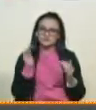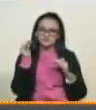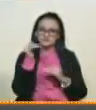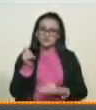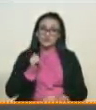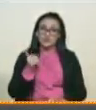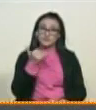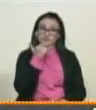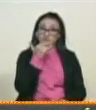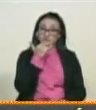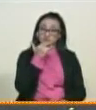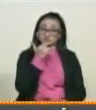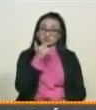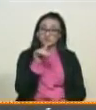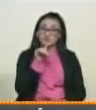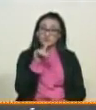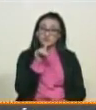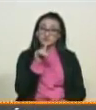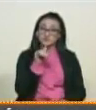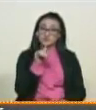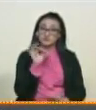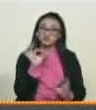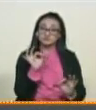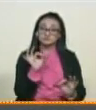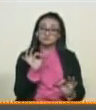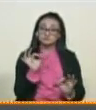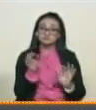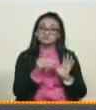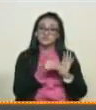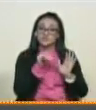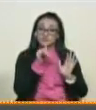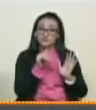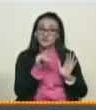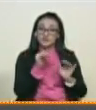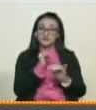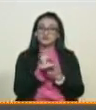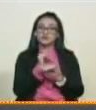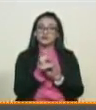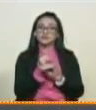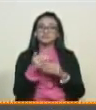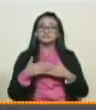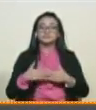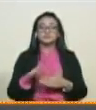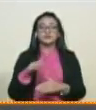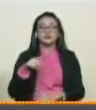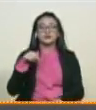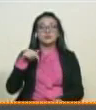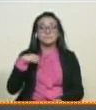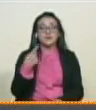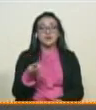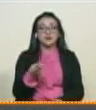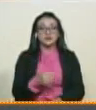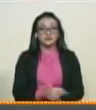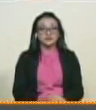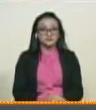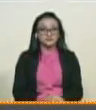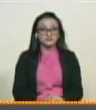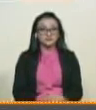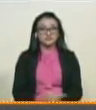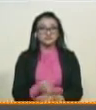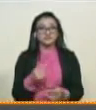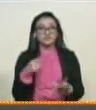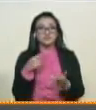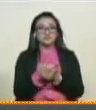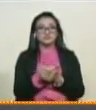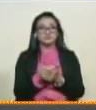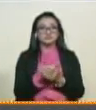Cualquier actividad bancaria usted debe hacerla a través de las plataformas digitales que se estarán activas a partir del día de mañana, con transferencias y pagos